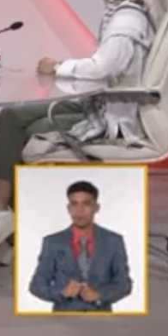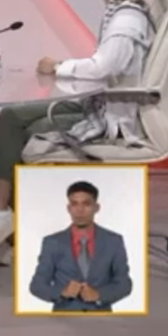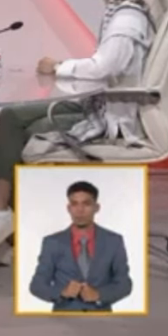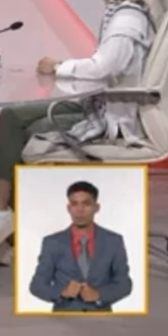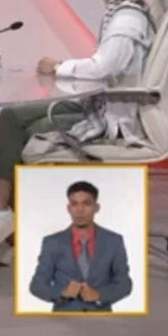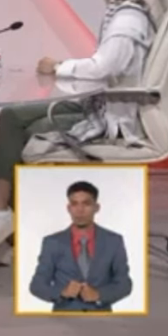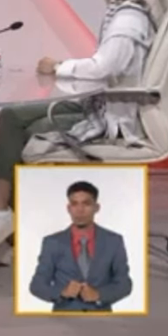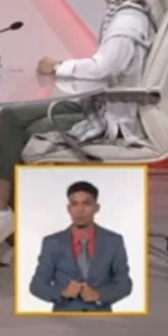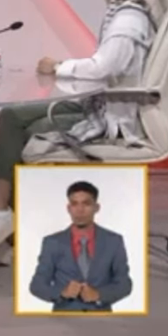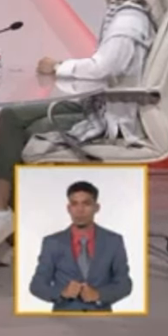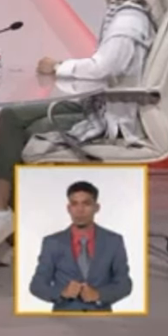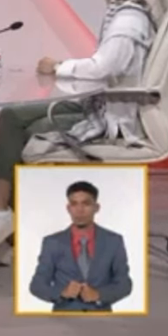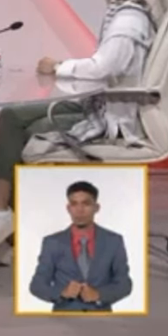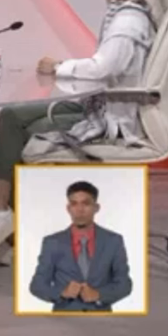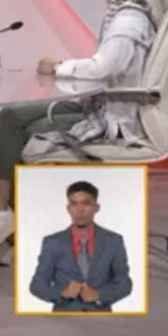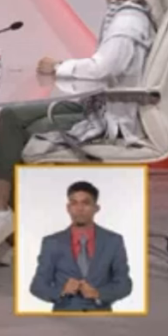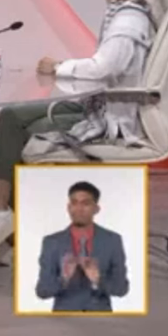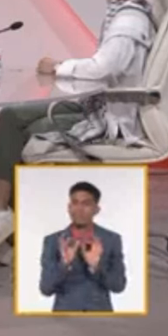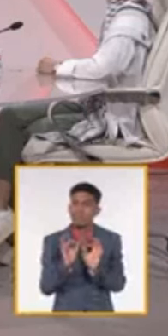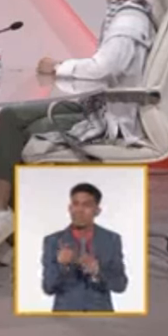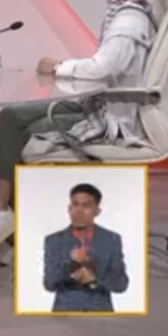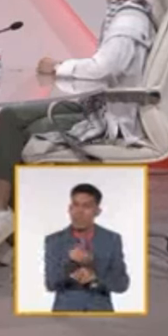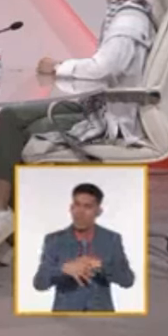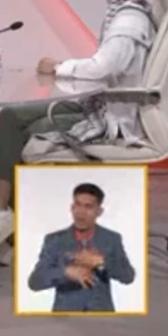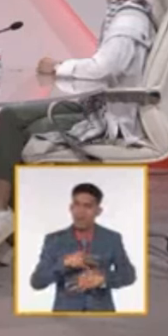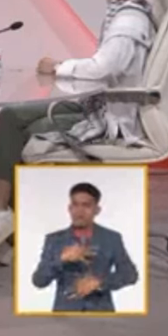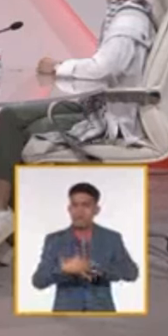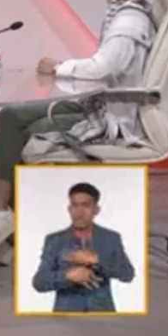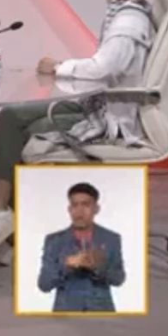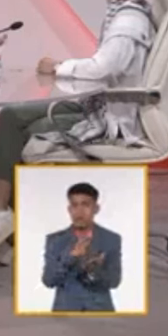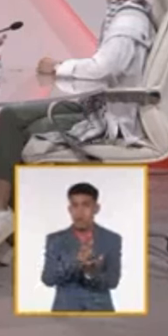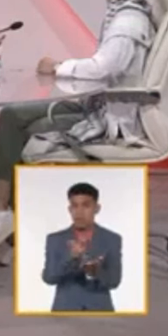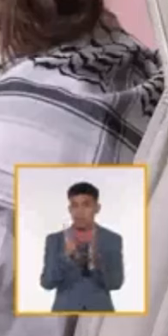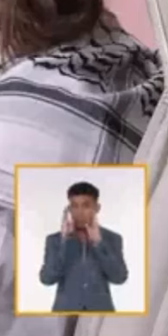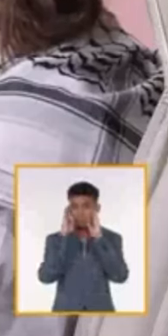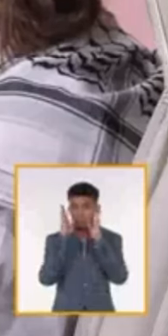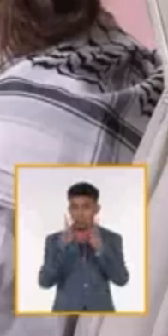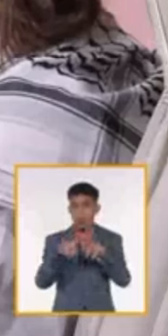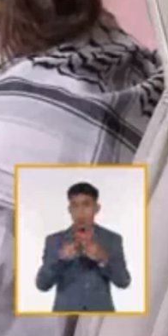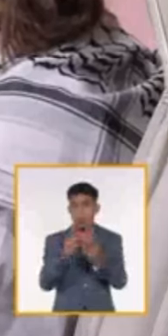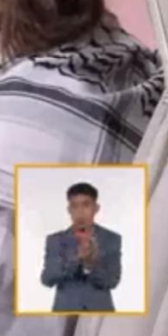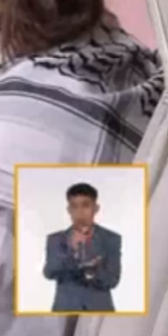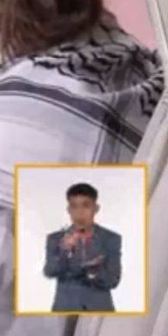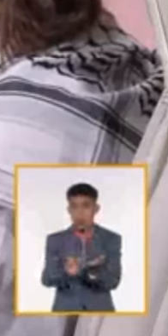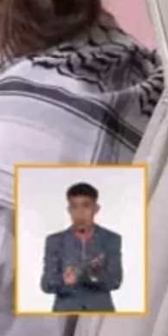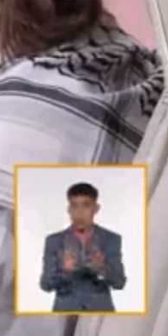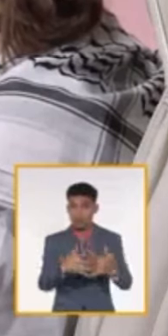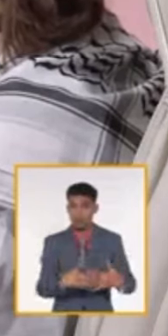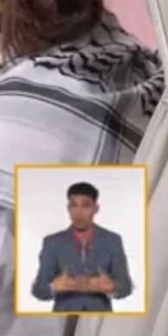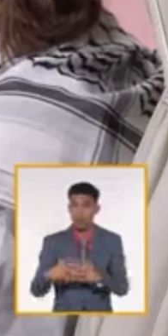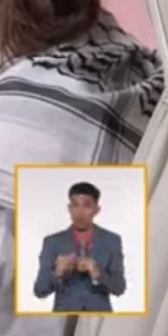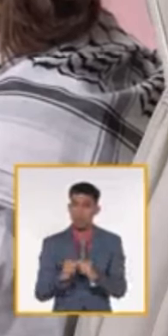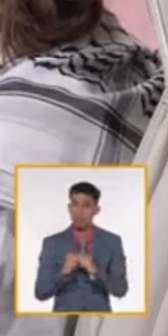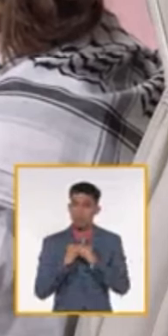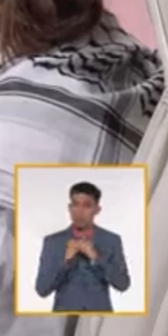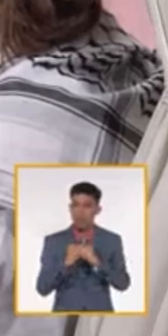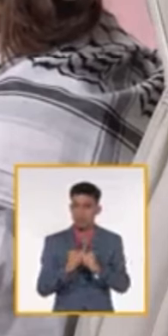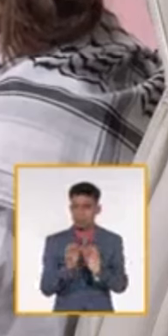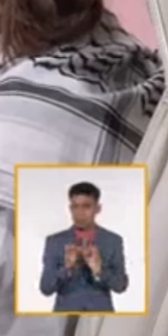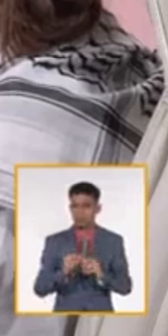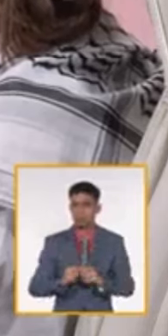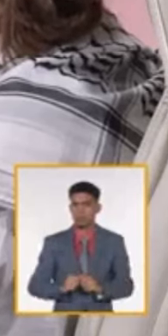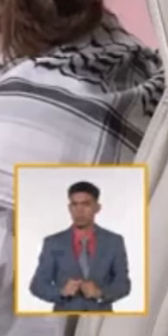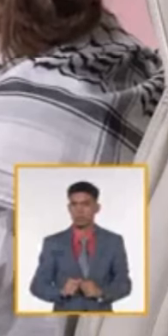uno lo visibiliza más desde los estudiantes, que han sido la fuerza, podemos decir, movilizadora